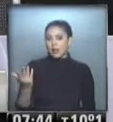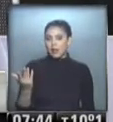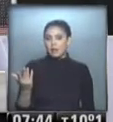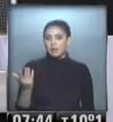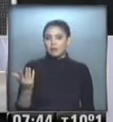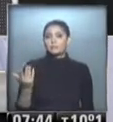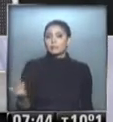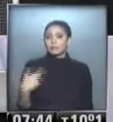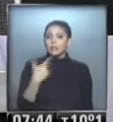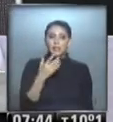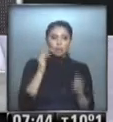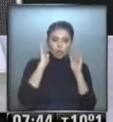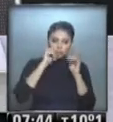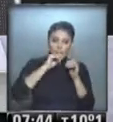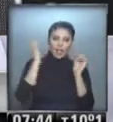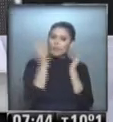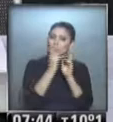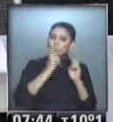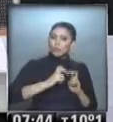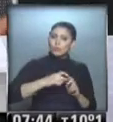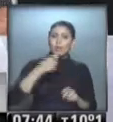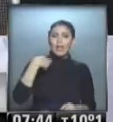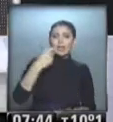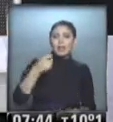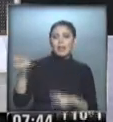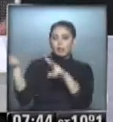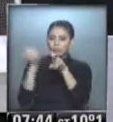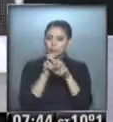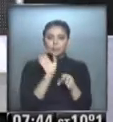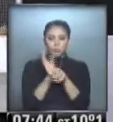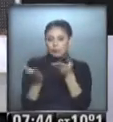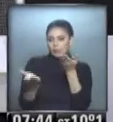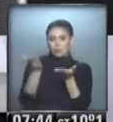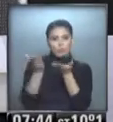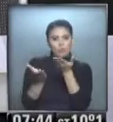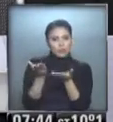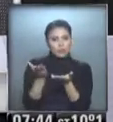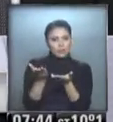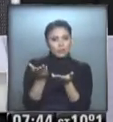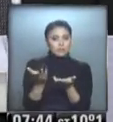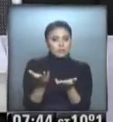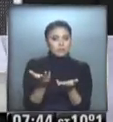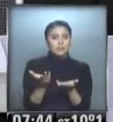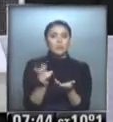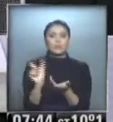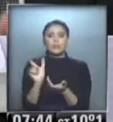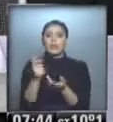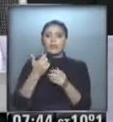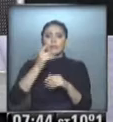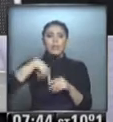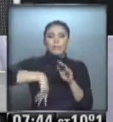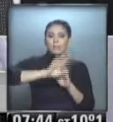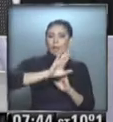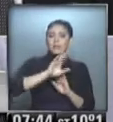la proyección era que ingresos y gastos iban a estar casi equiparado se había perdido esto del superávit primario